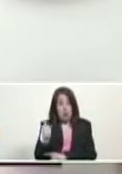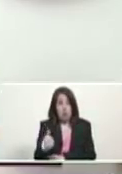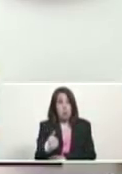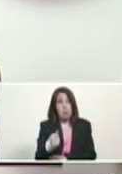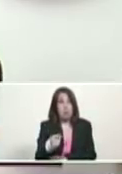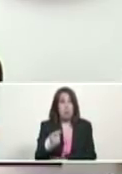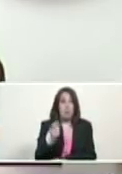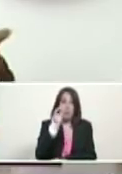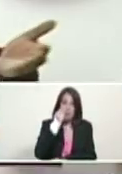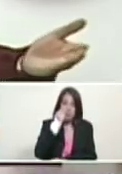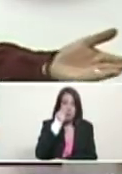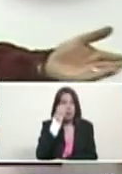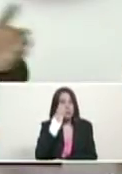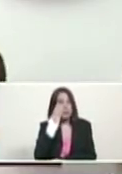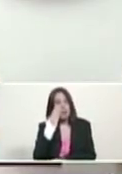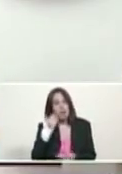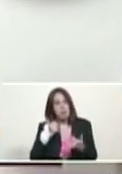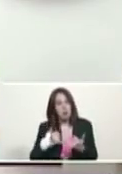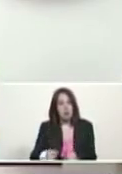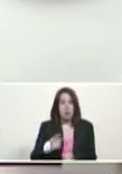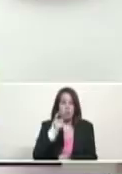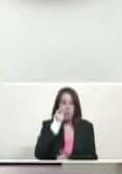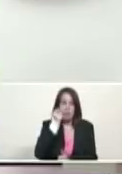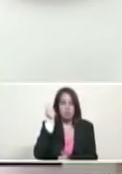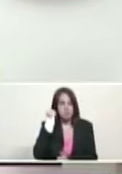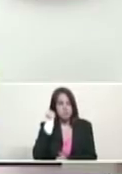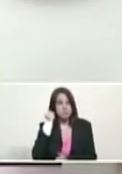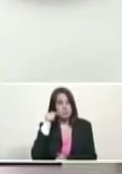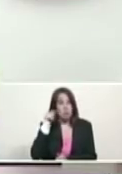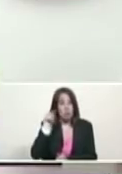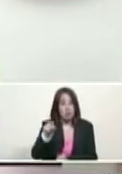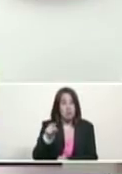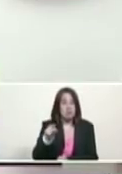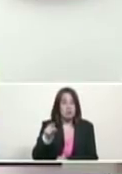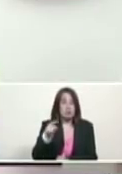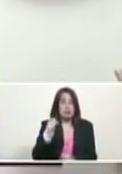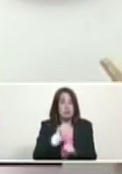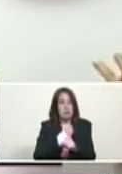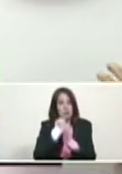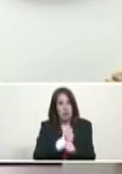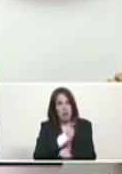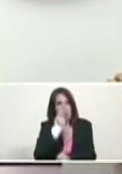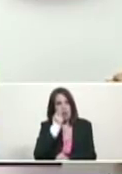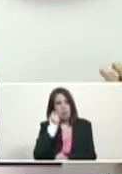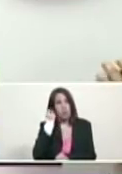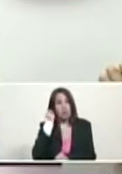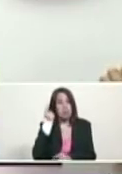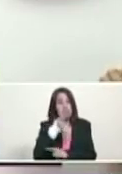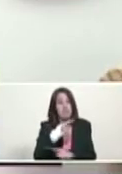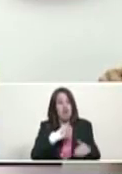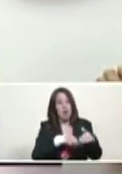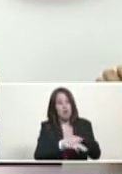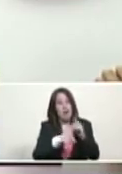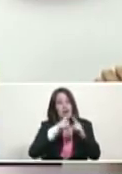madre. Por ti, padre. Por ti, hijo. Por ti, hija. Por ti, trabajador. Por ti, trabajadora. El ahorro.